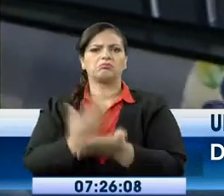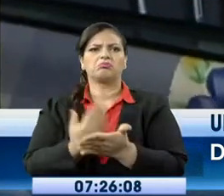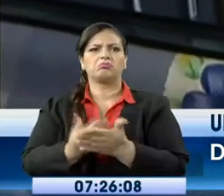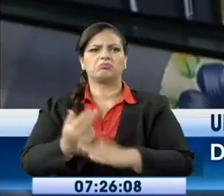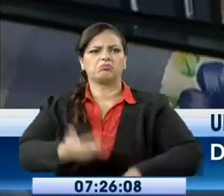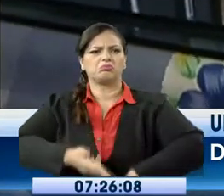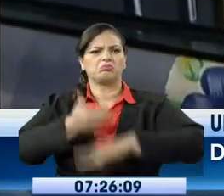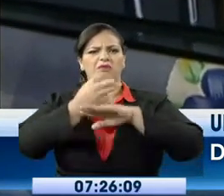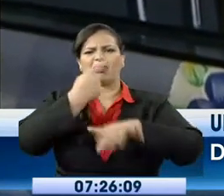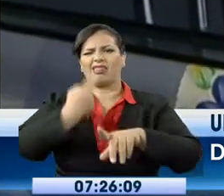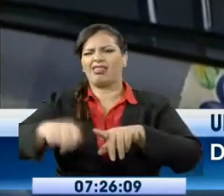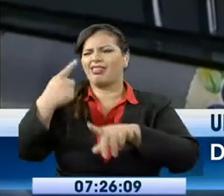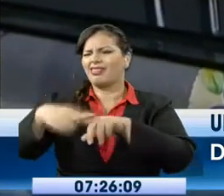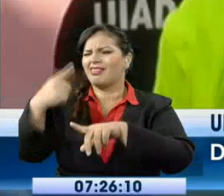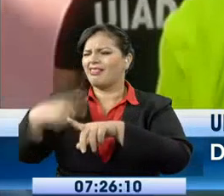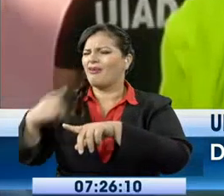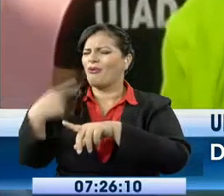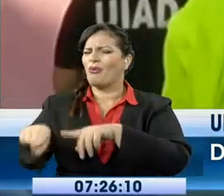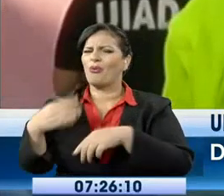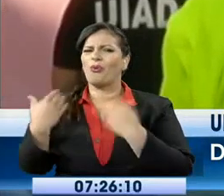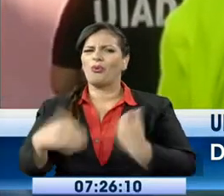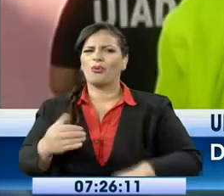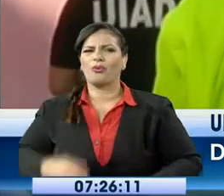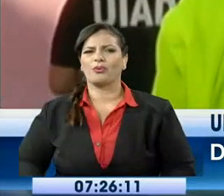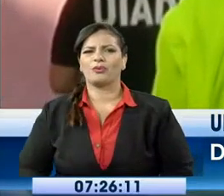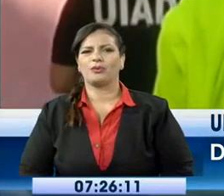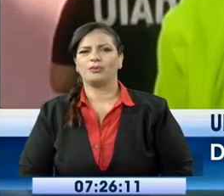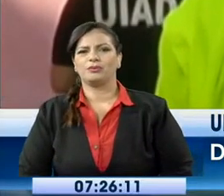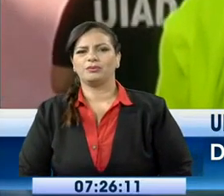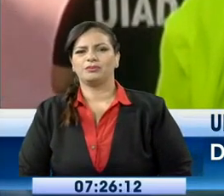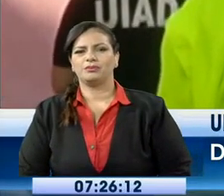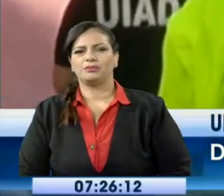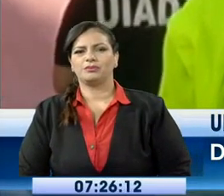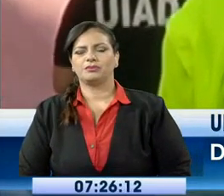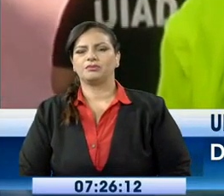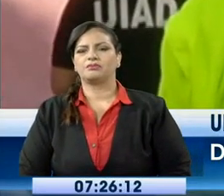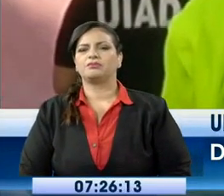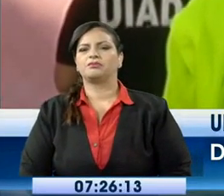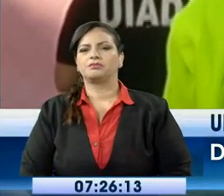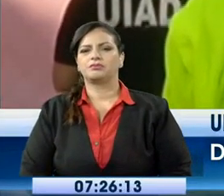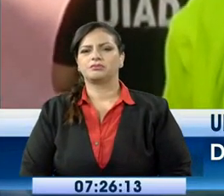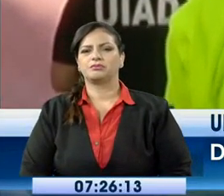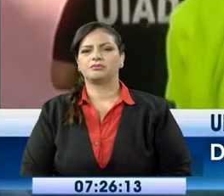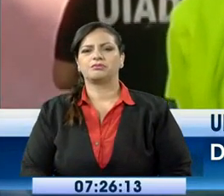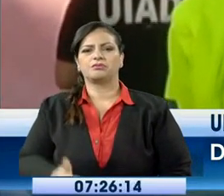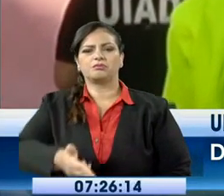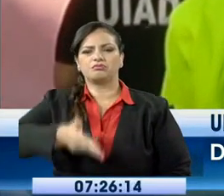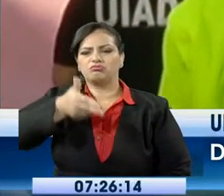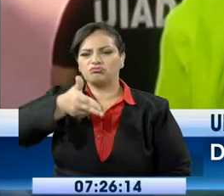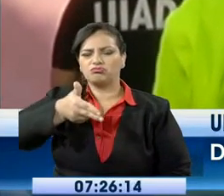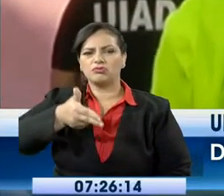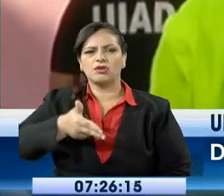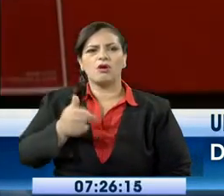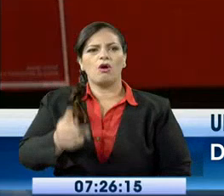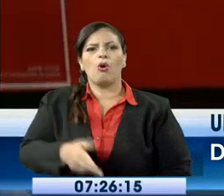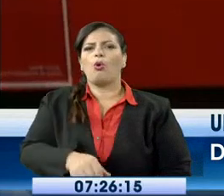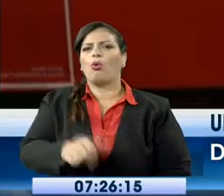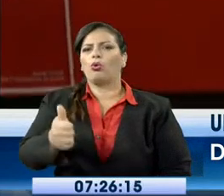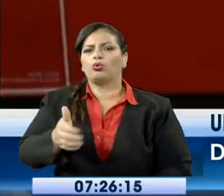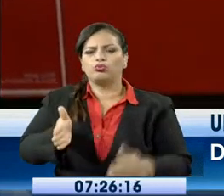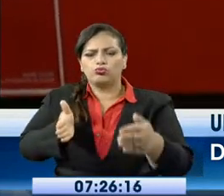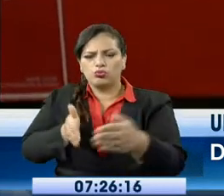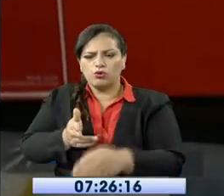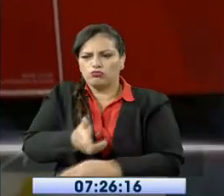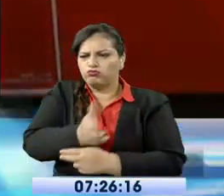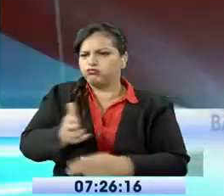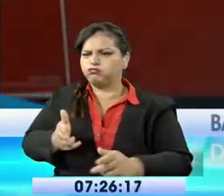Tenemos armas automáticas y una semiautomática, revólveres, pistolas, una subametralladora y de igual manera